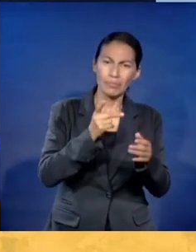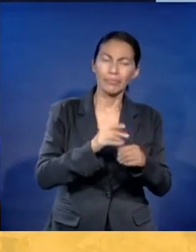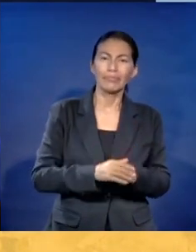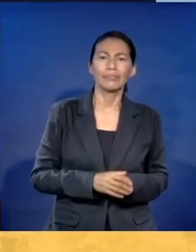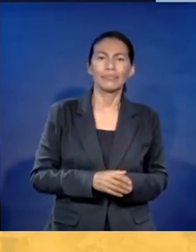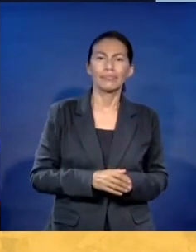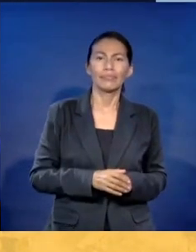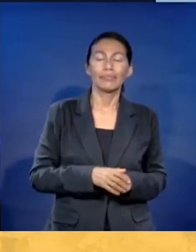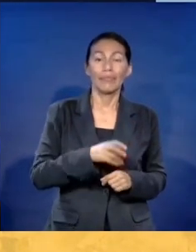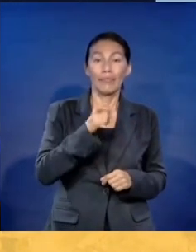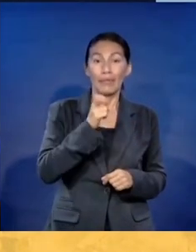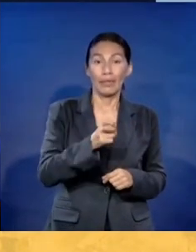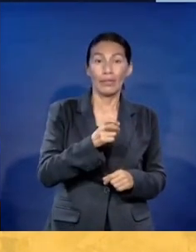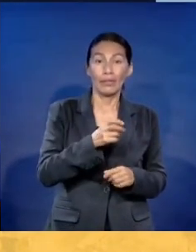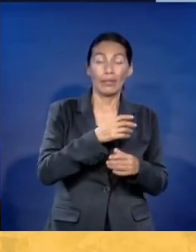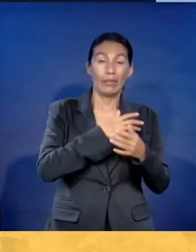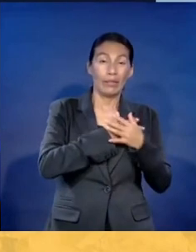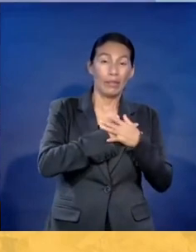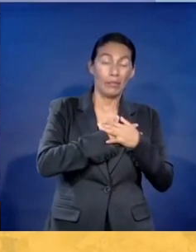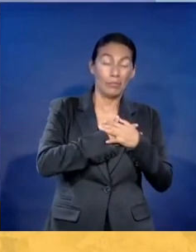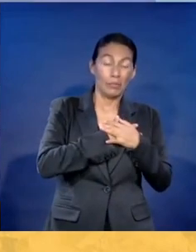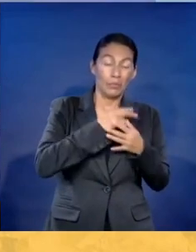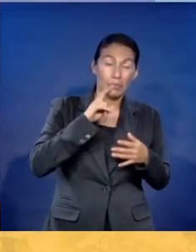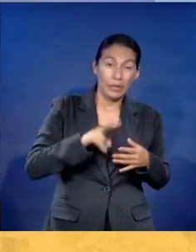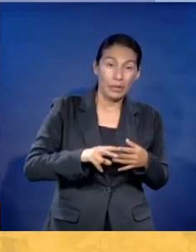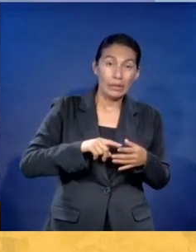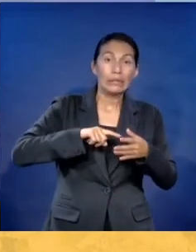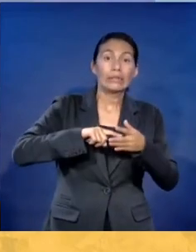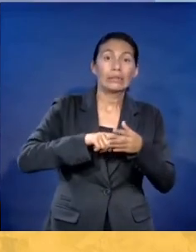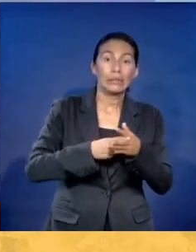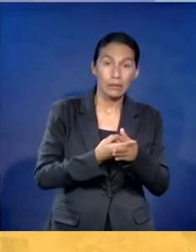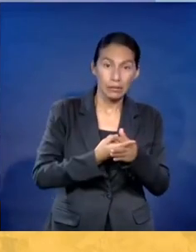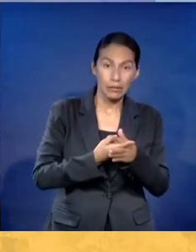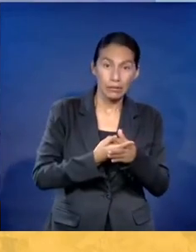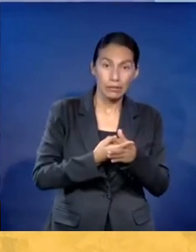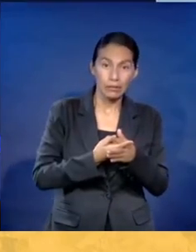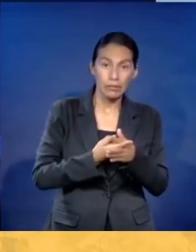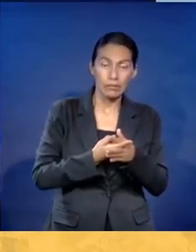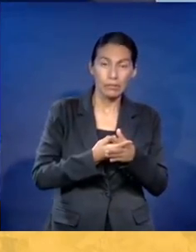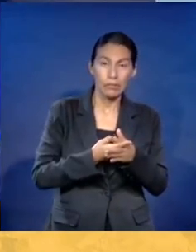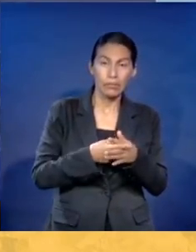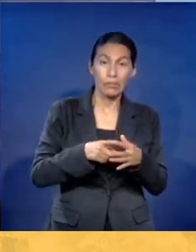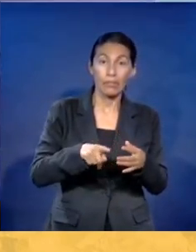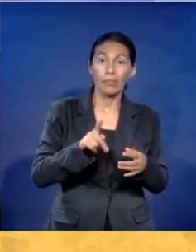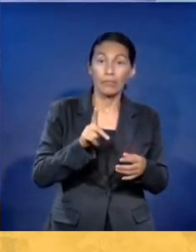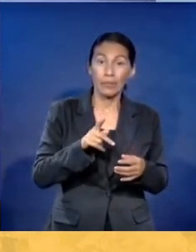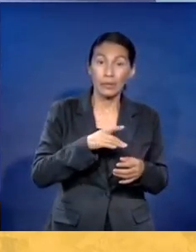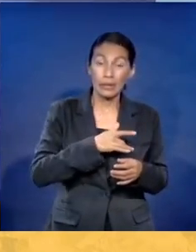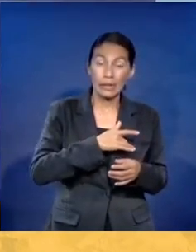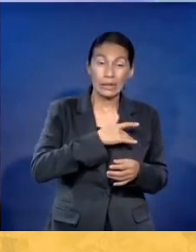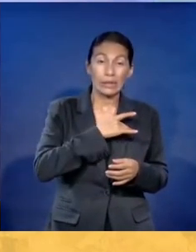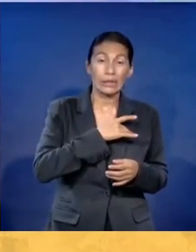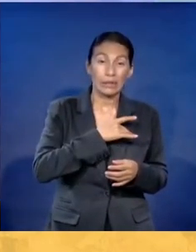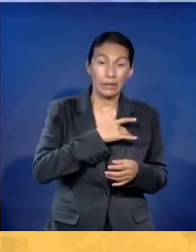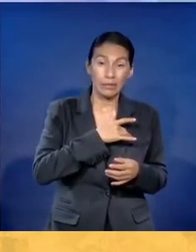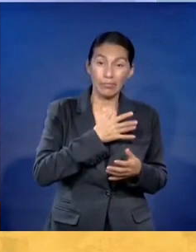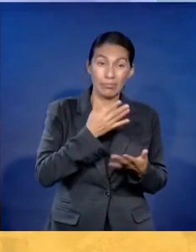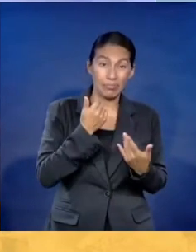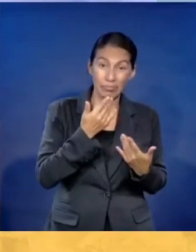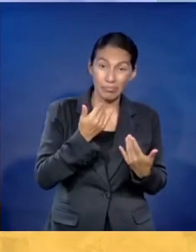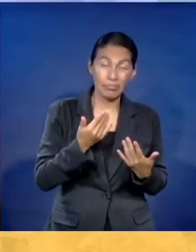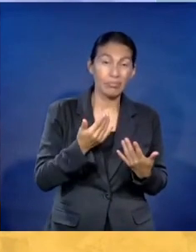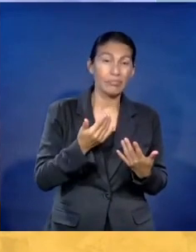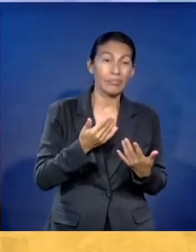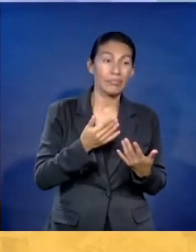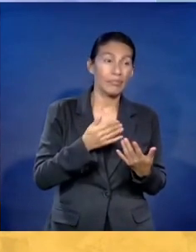Entonces cuando el amor de verdad va a comenzar pero el sentir que ya no sientes nada él ya no tener nada de